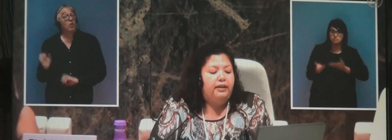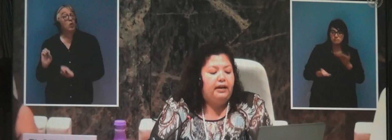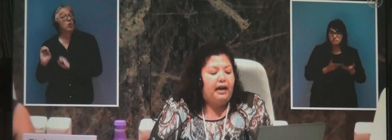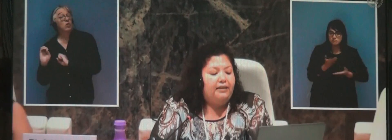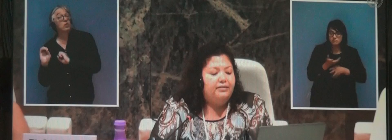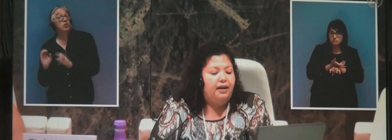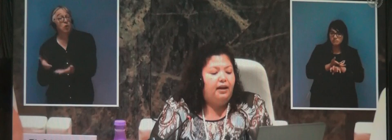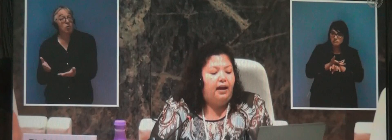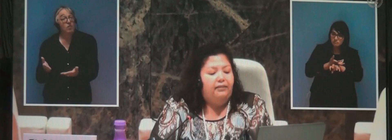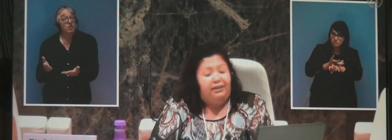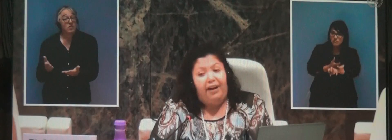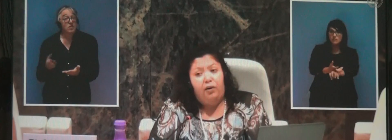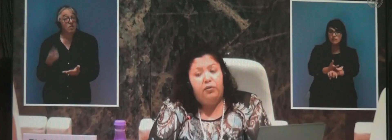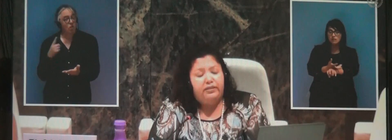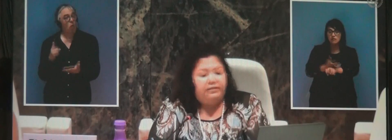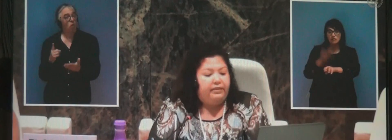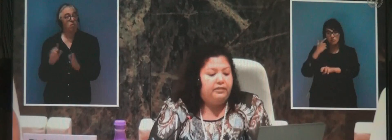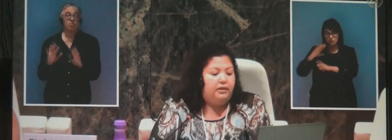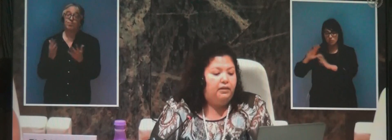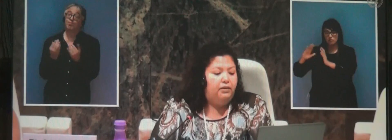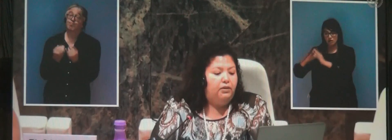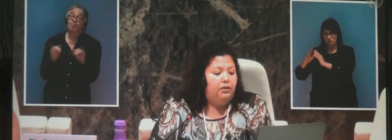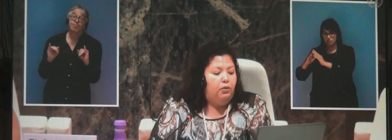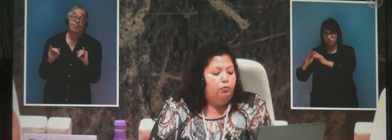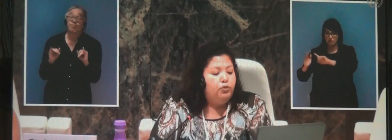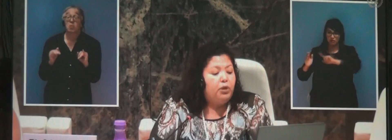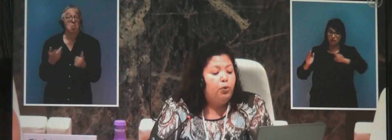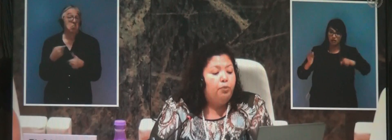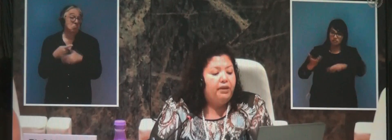transporte de la casa al trabajo y viceversa,